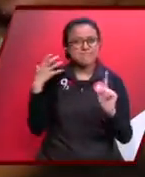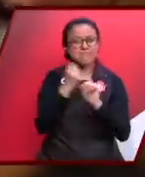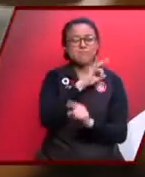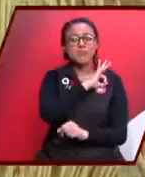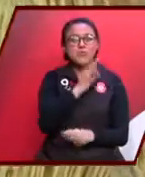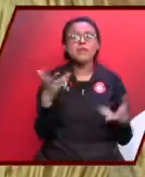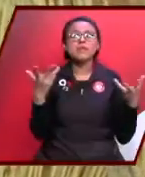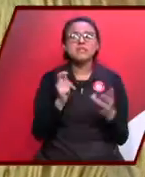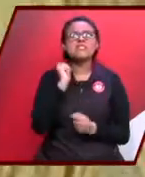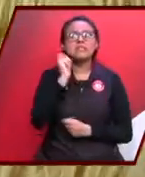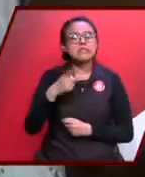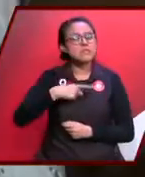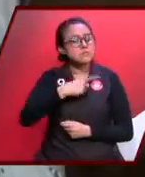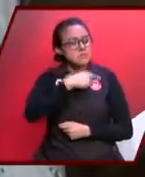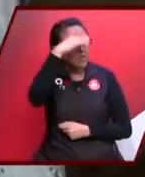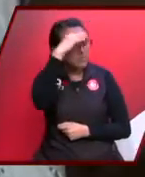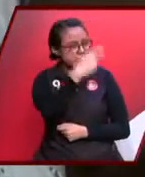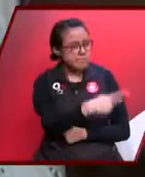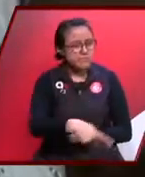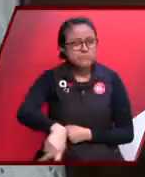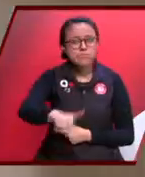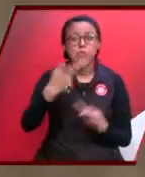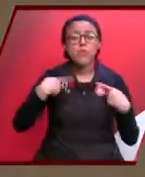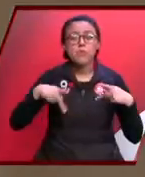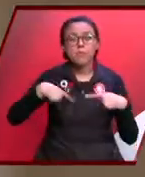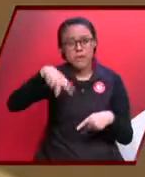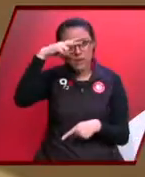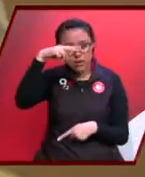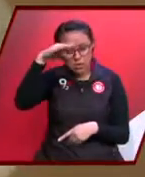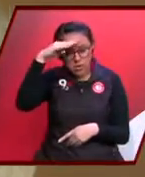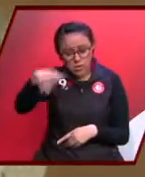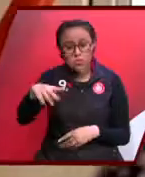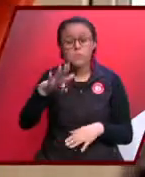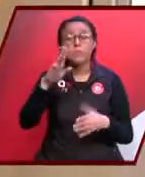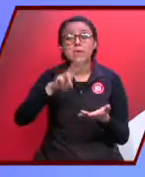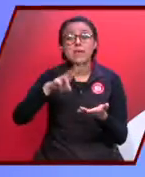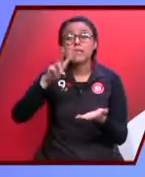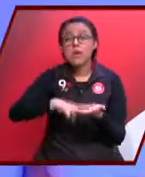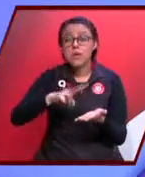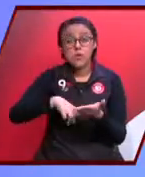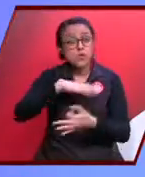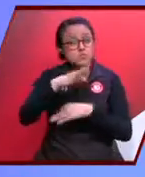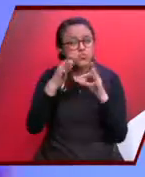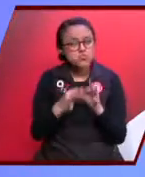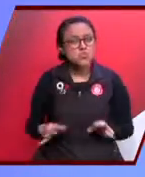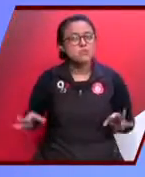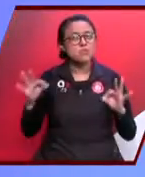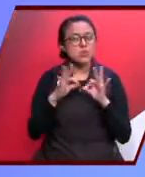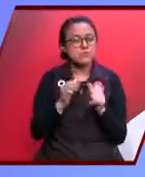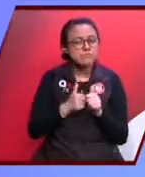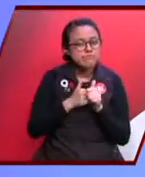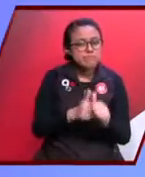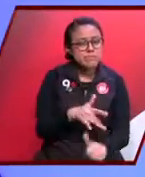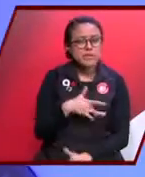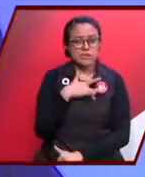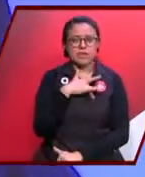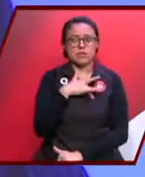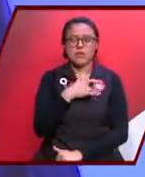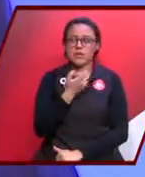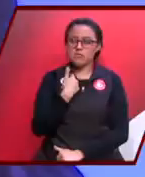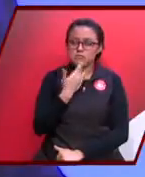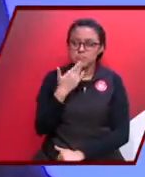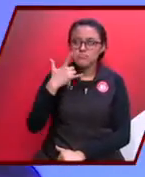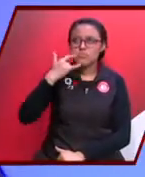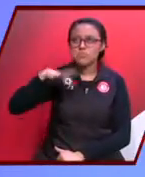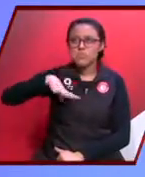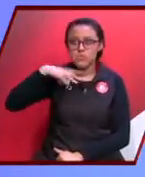Uno de ellos, concientizar a México sobre estos valores nacionales, esta vitalidad. Este esfuerzo en colaboración de la